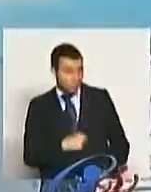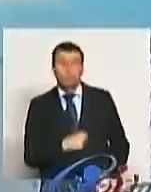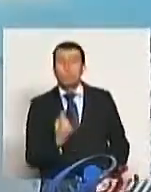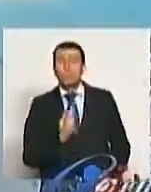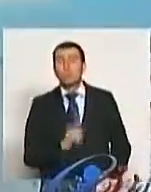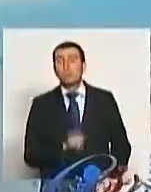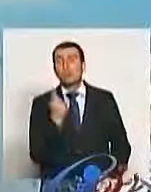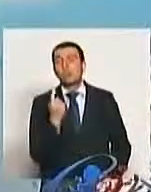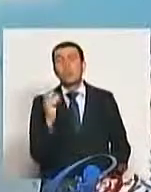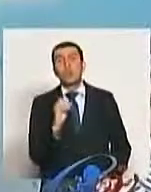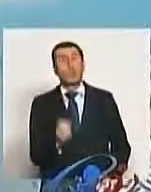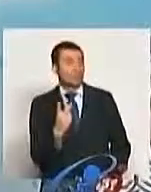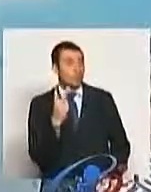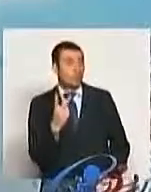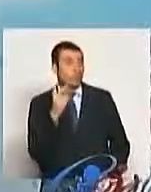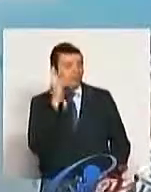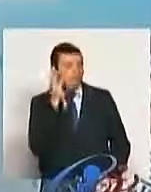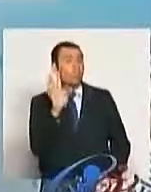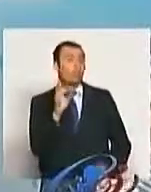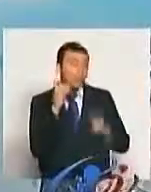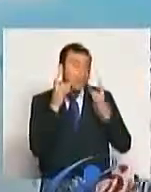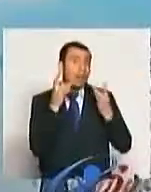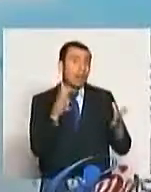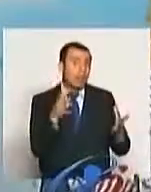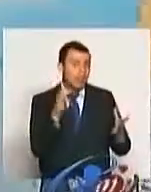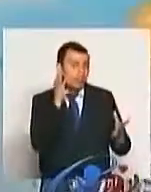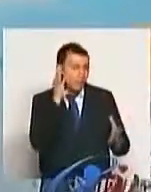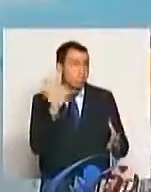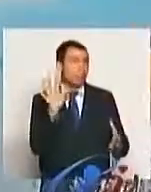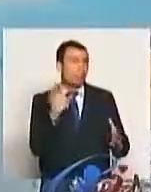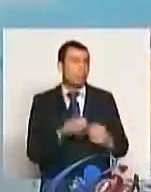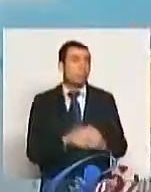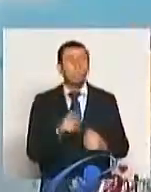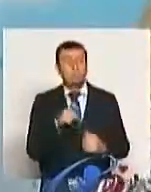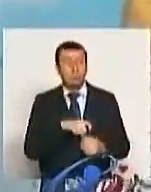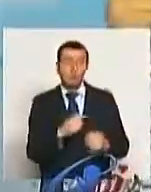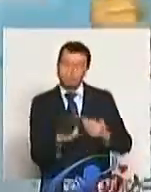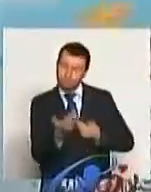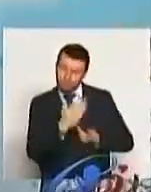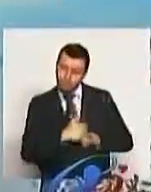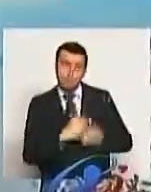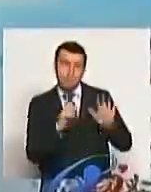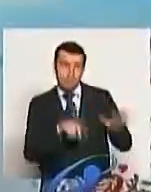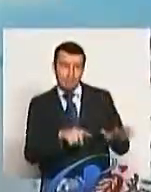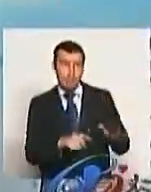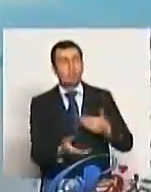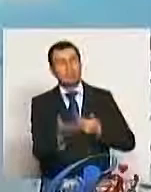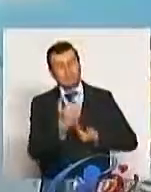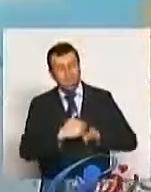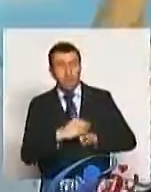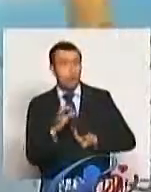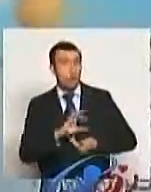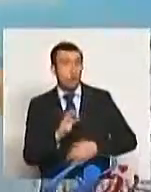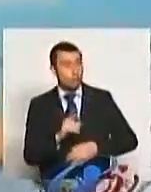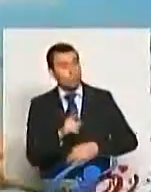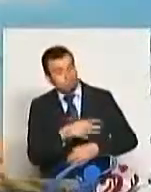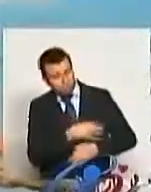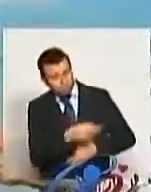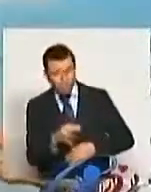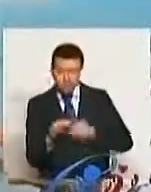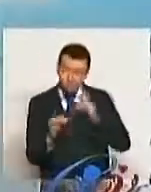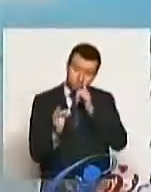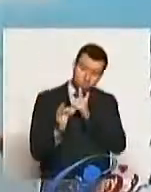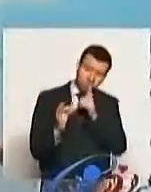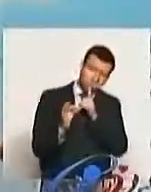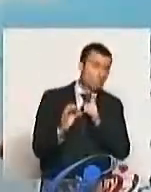o 2 pueden tener trascendencia. ¿Qué quiere decir eso? Que la tengo que ver a los 6 meses, o que le tengo que tomar una biopsia, o que le tengo que mandar un examen con